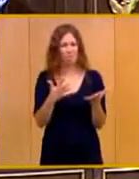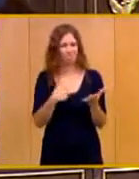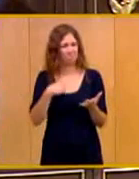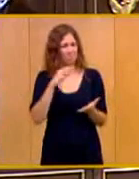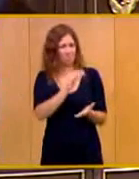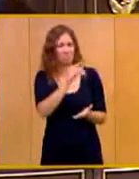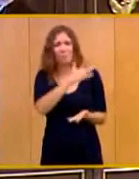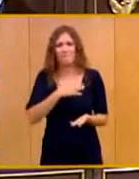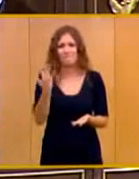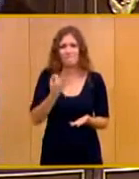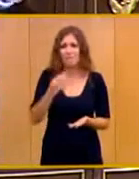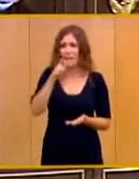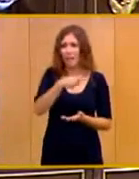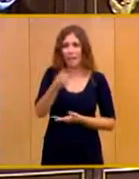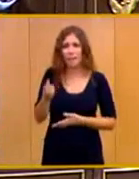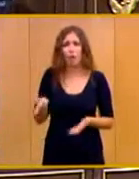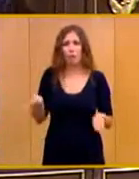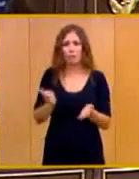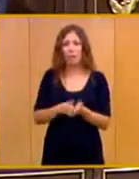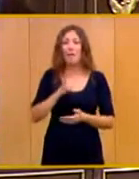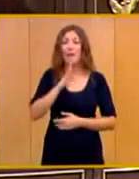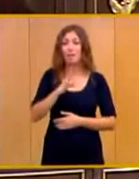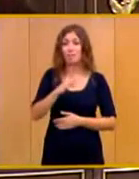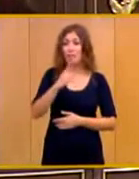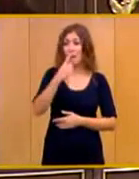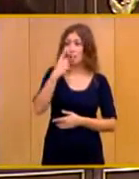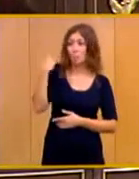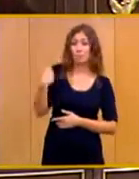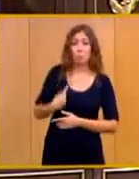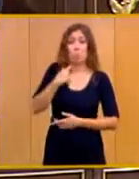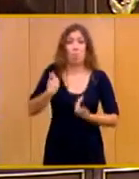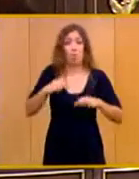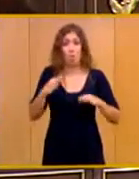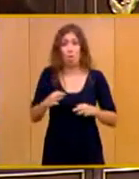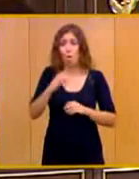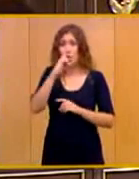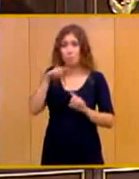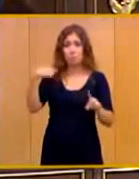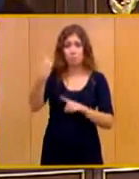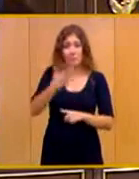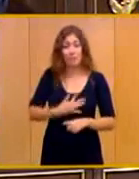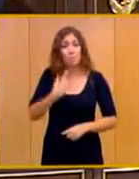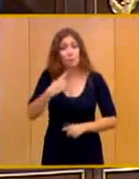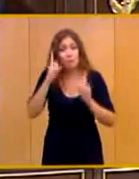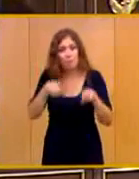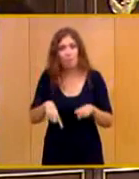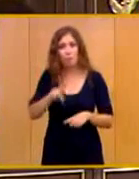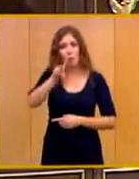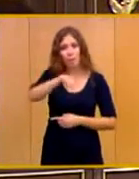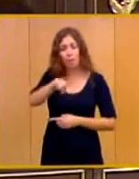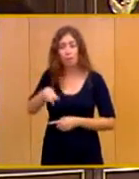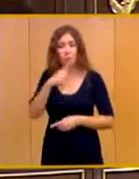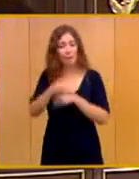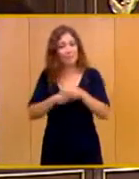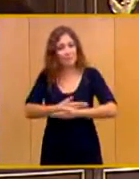a la gente a perder otro año, otro más, a cambio de que usted lo gane? ¿Y para qué? Tiene que saber que esto no